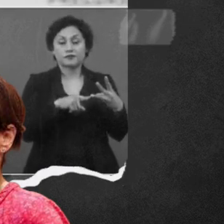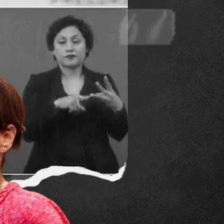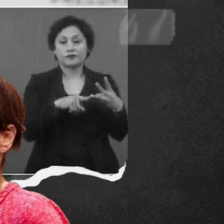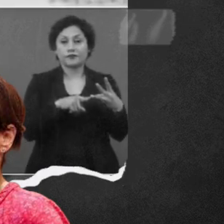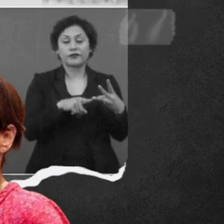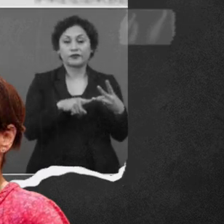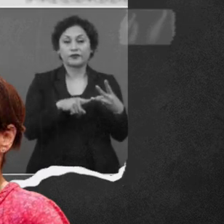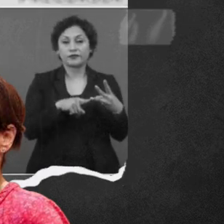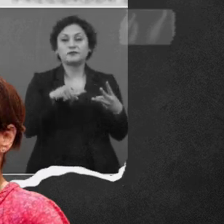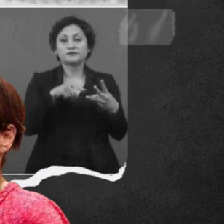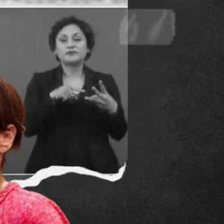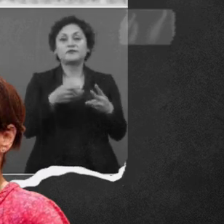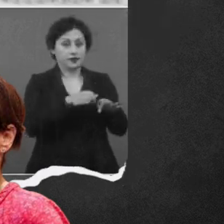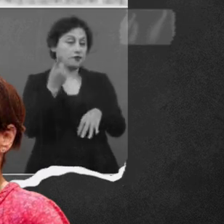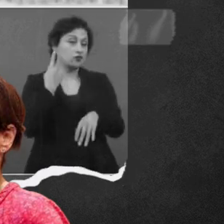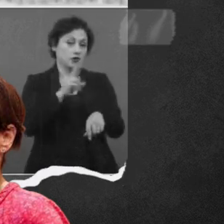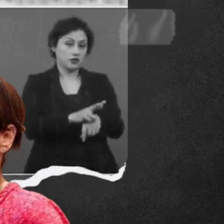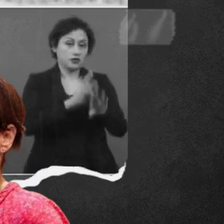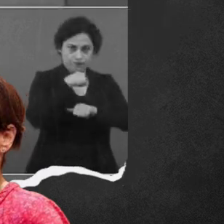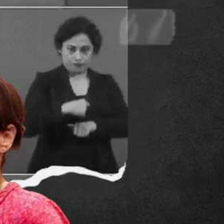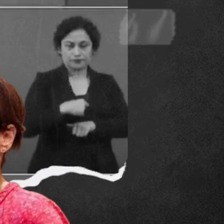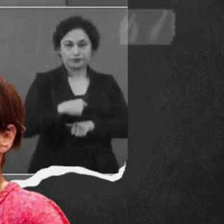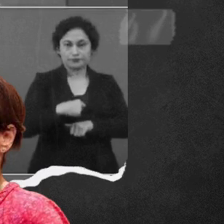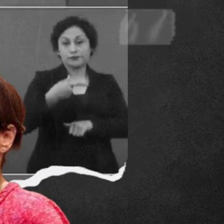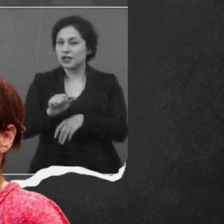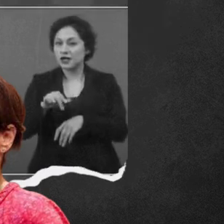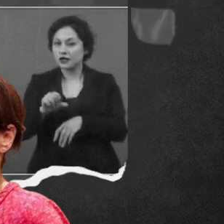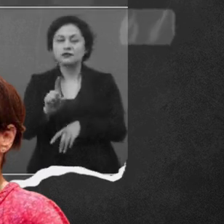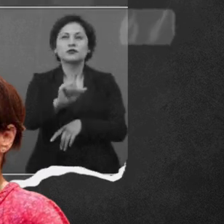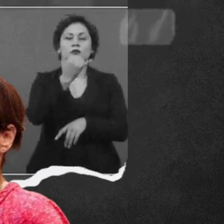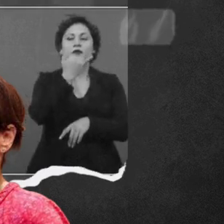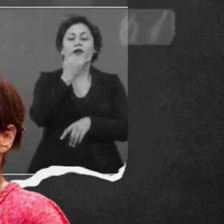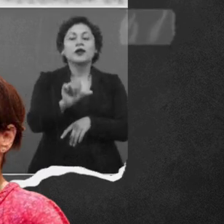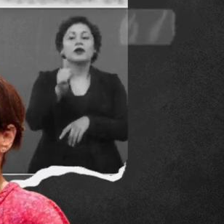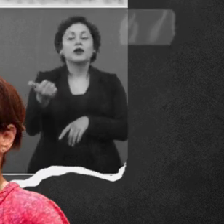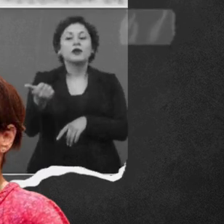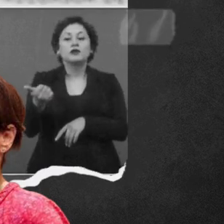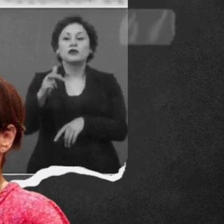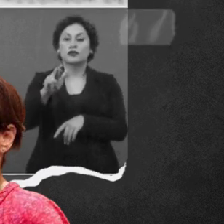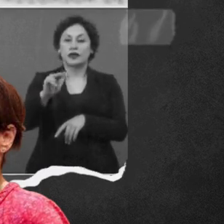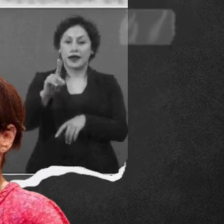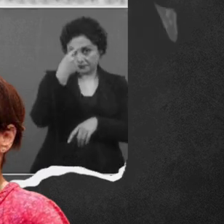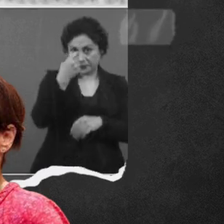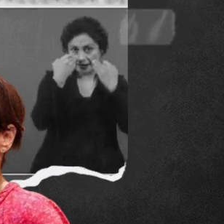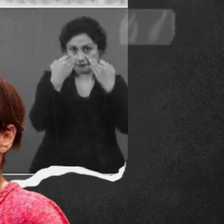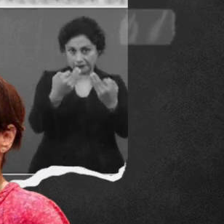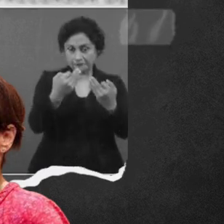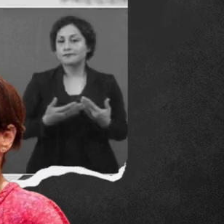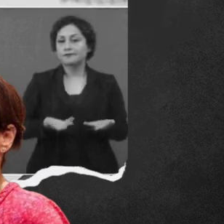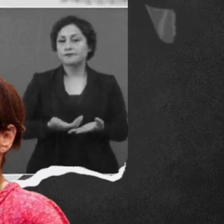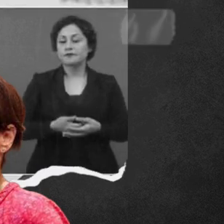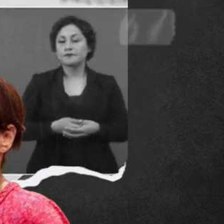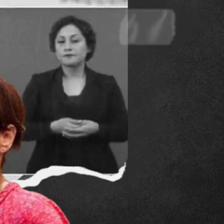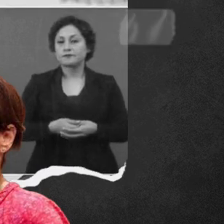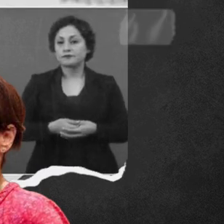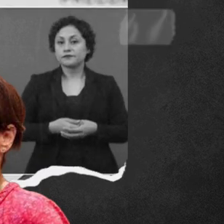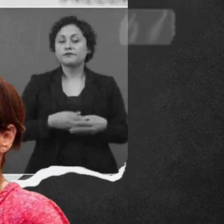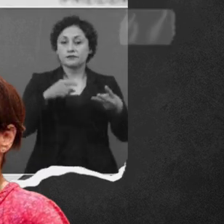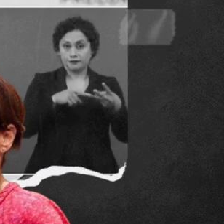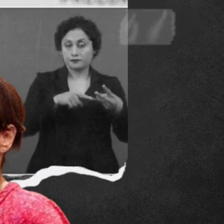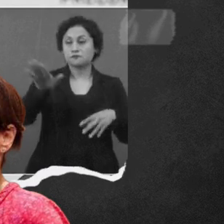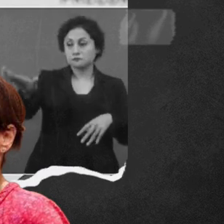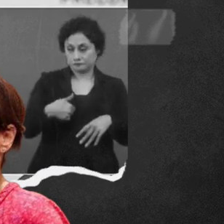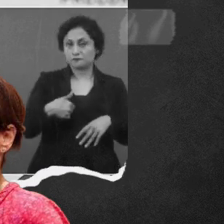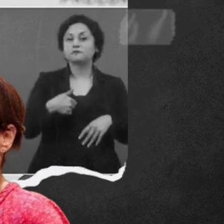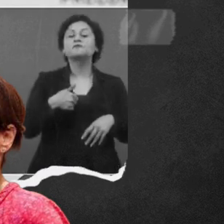el asunto del asesinato de Paco Stanley. Llama a declarar a Ricardo Salinas. Entonces lo tiene